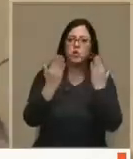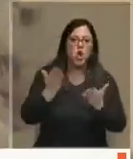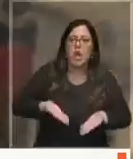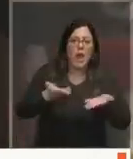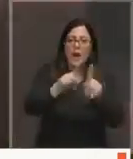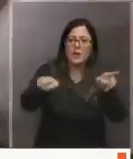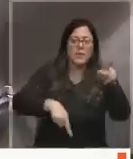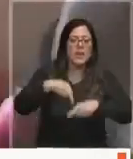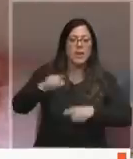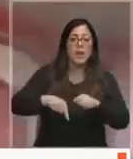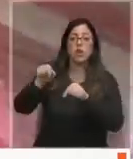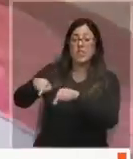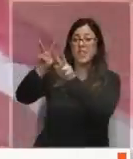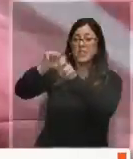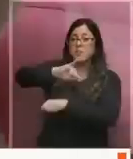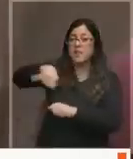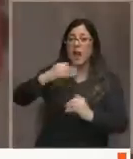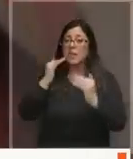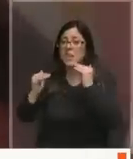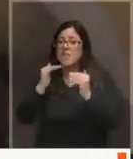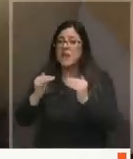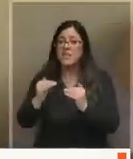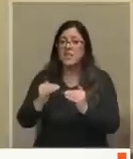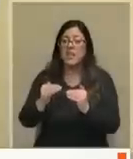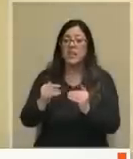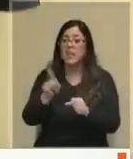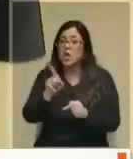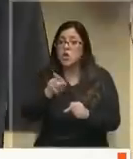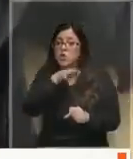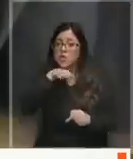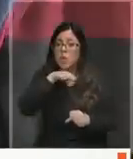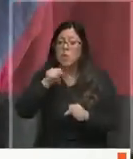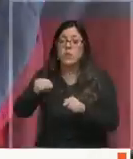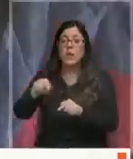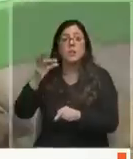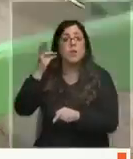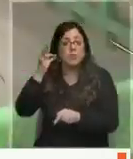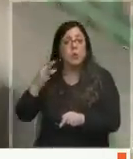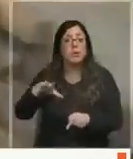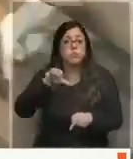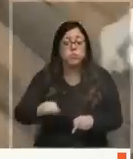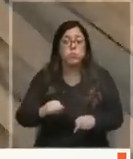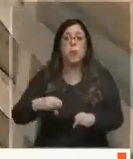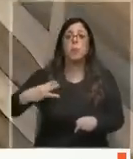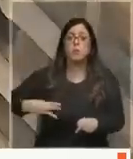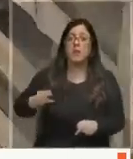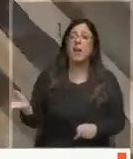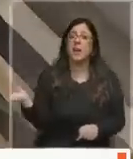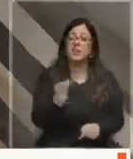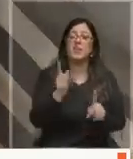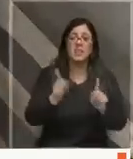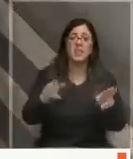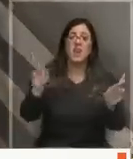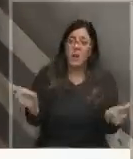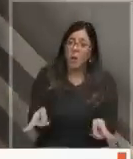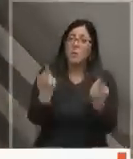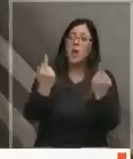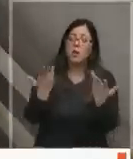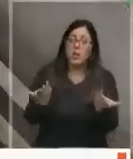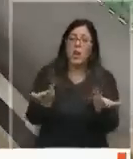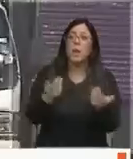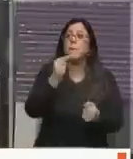Mientras que sobre el jardín en desuso tomado por la pastora, el municipio asegura debe recuperarlo sí o sí para la